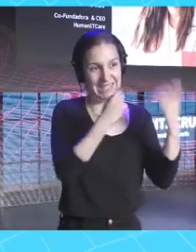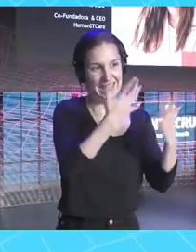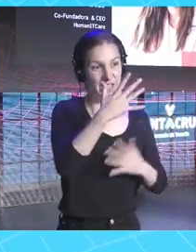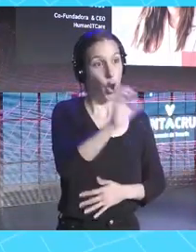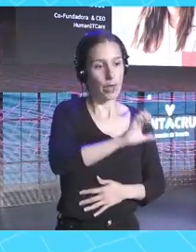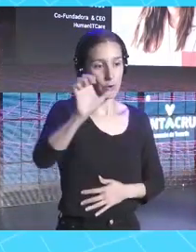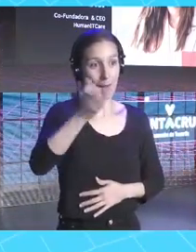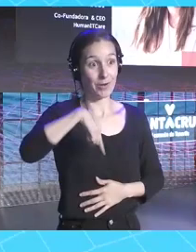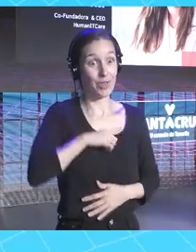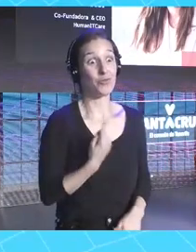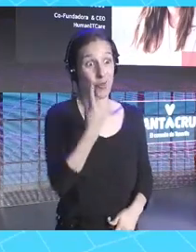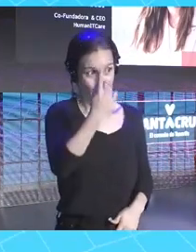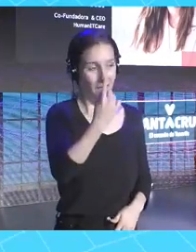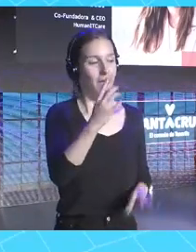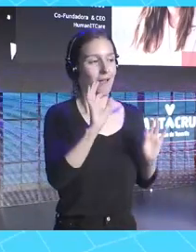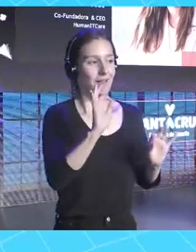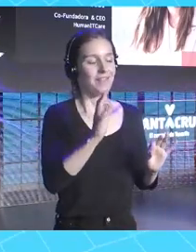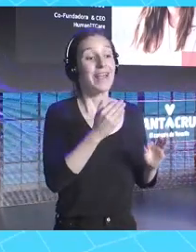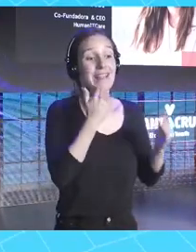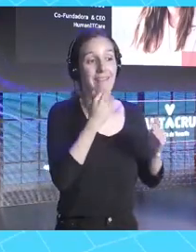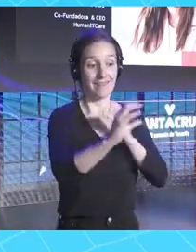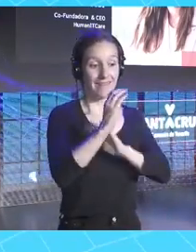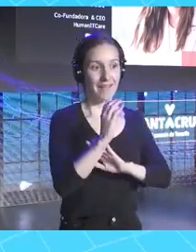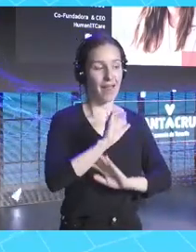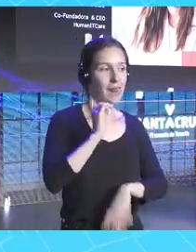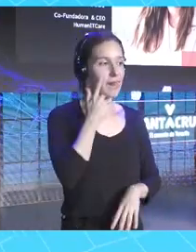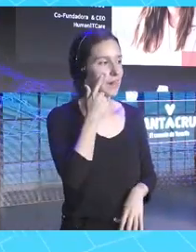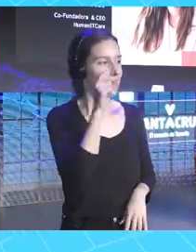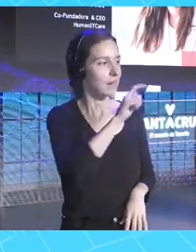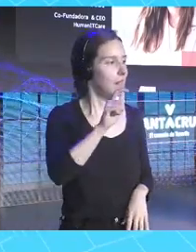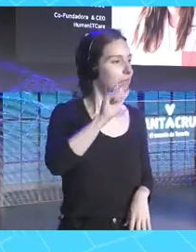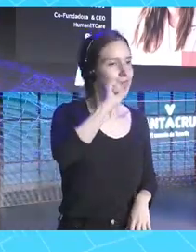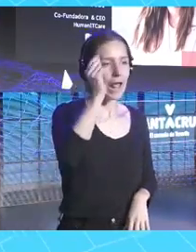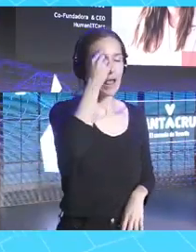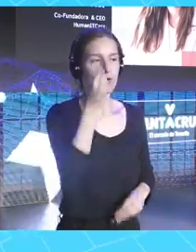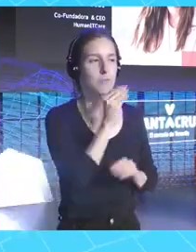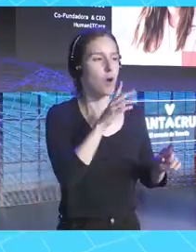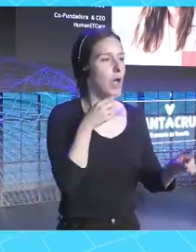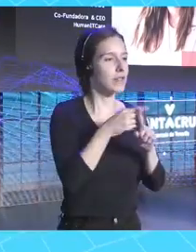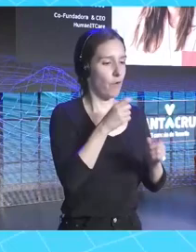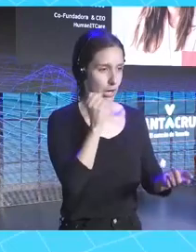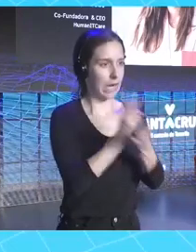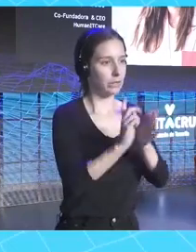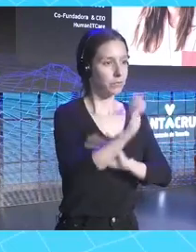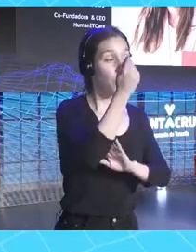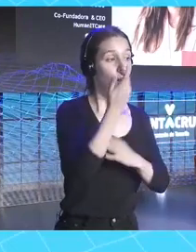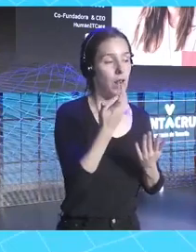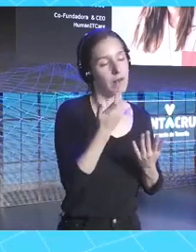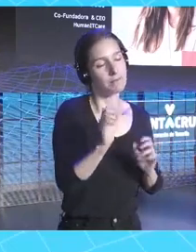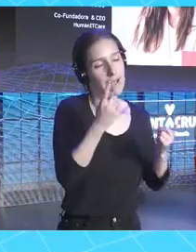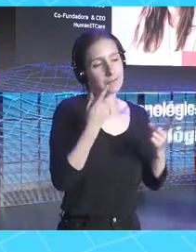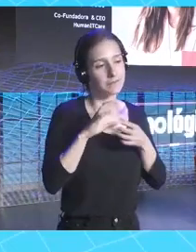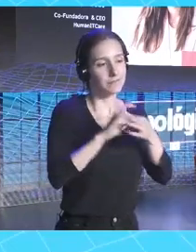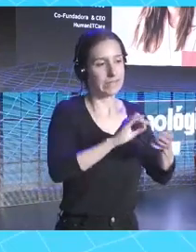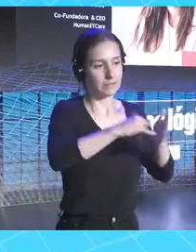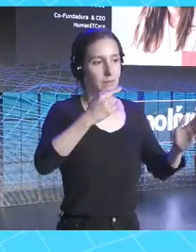con esa financiación lo que hemos hecho ha sido intentar detectar Quién es el mejor talento para poder llevar a cabo los retos que teníamos que era sobre todo a nivel de tecnología